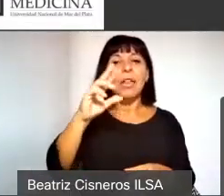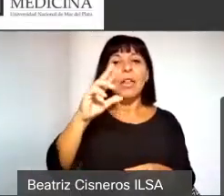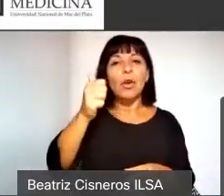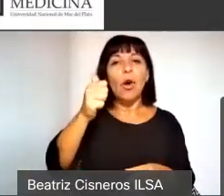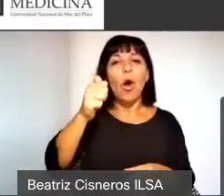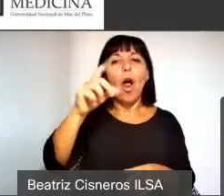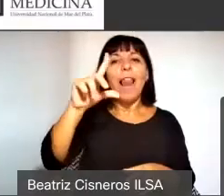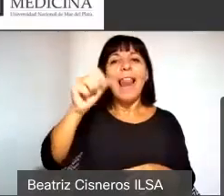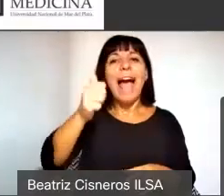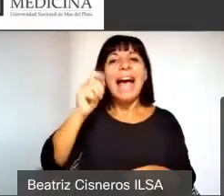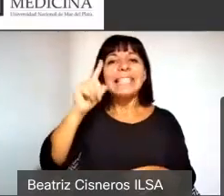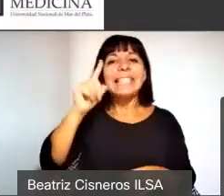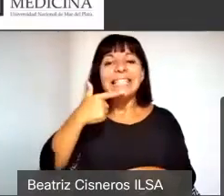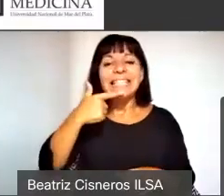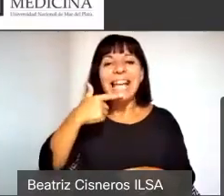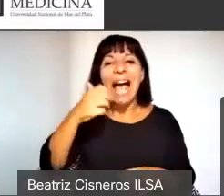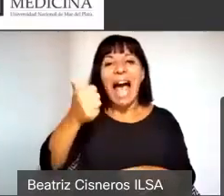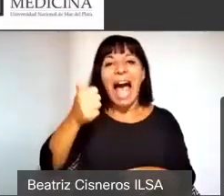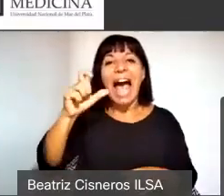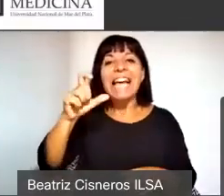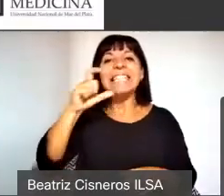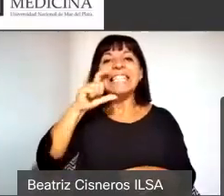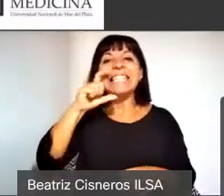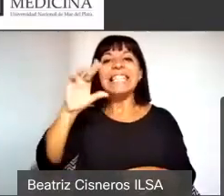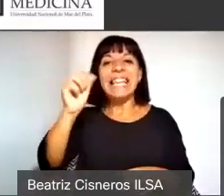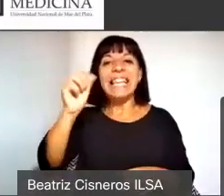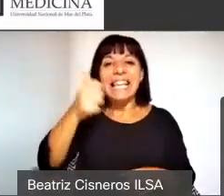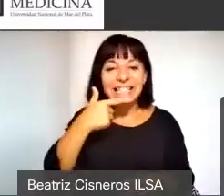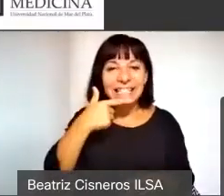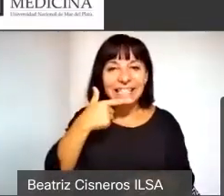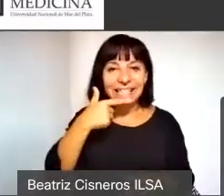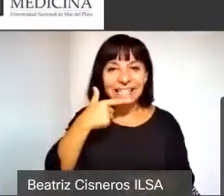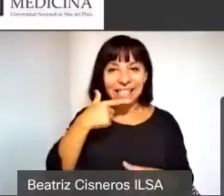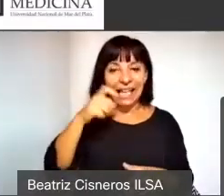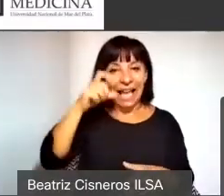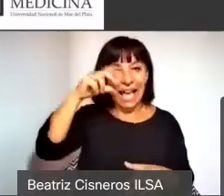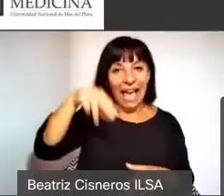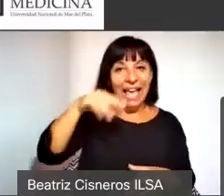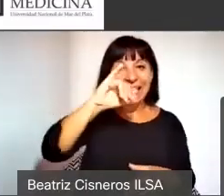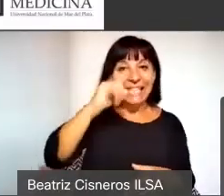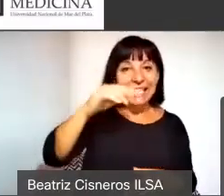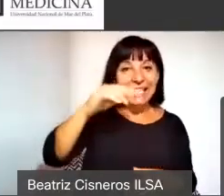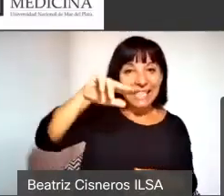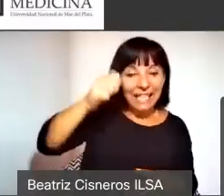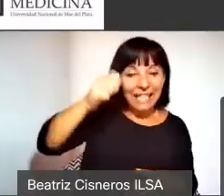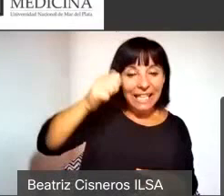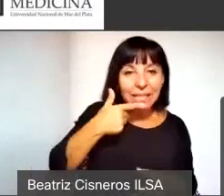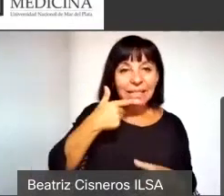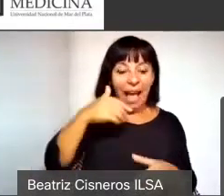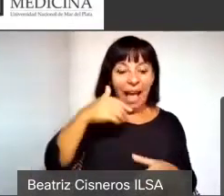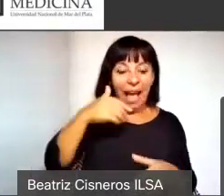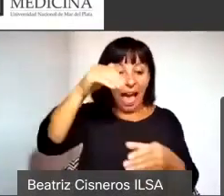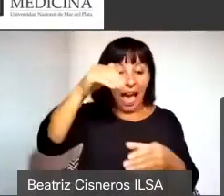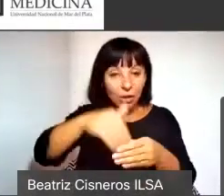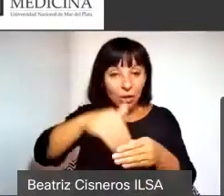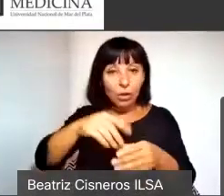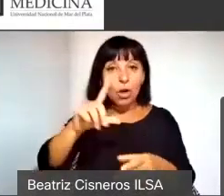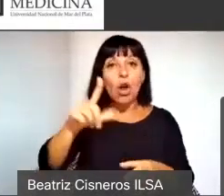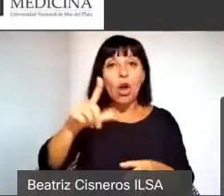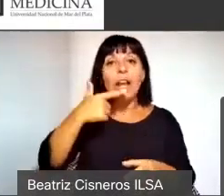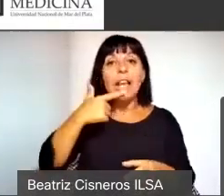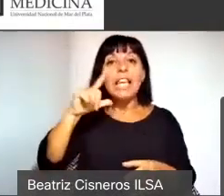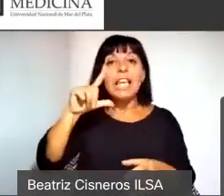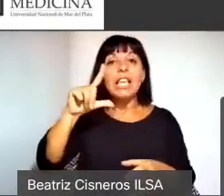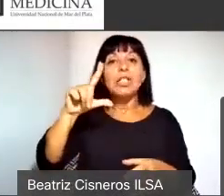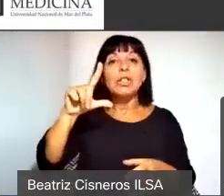hidrolasas ácidas. Las enzimas proteasas que están localizadas dentro de los lisosomas, que son más de